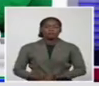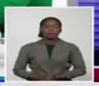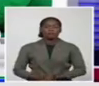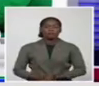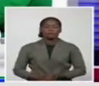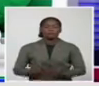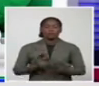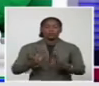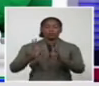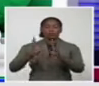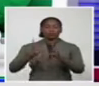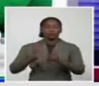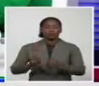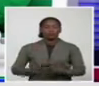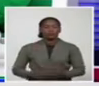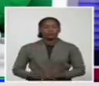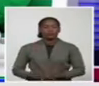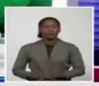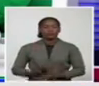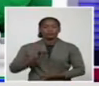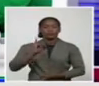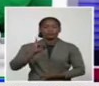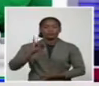estas 664 altas,